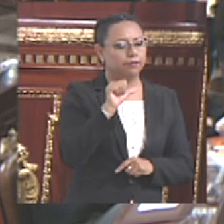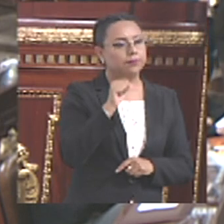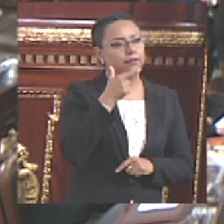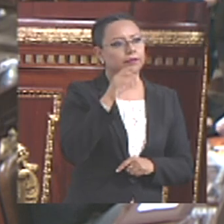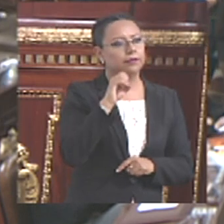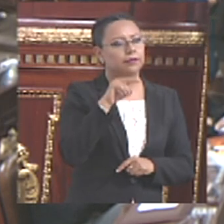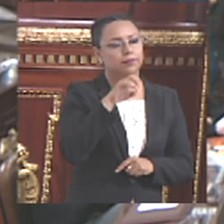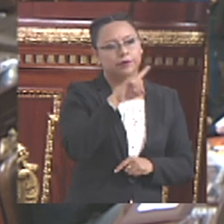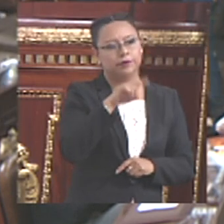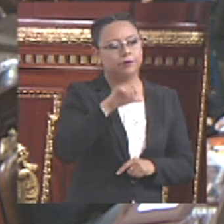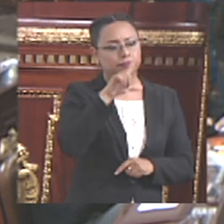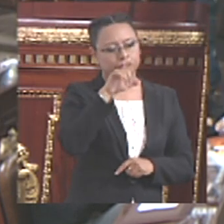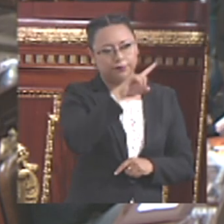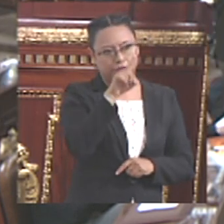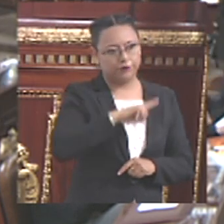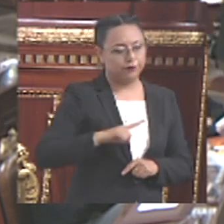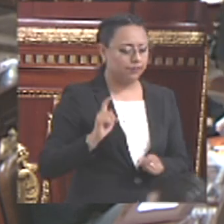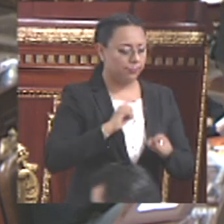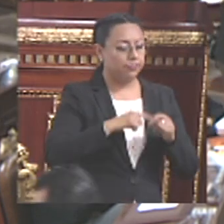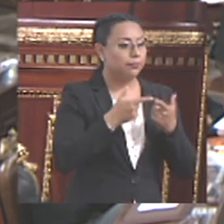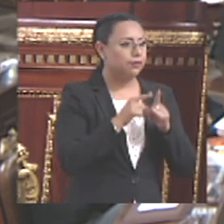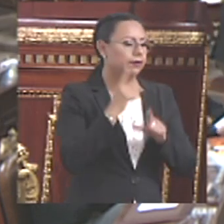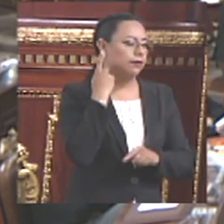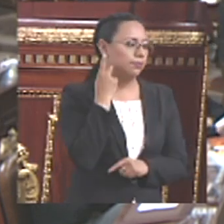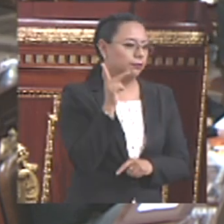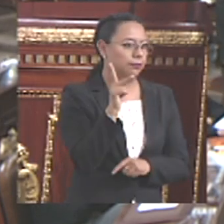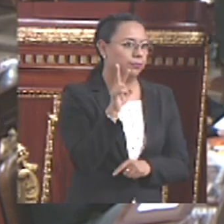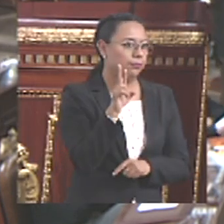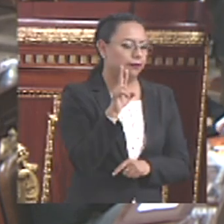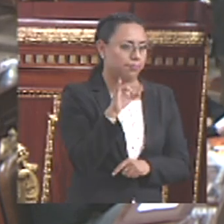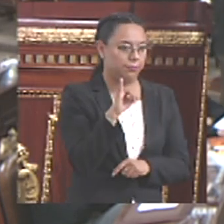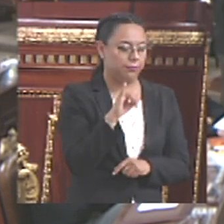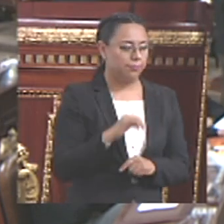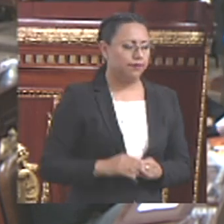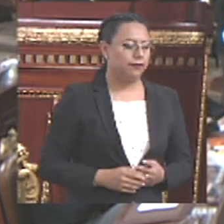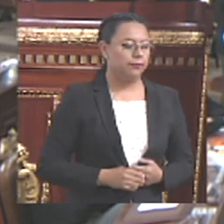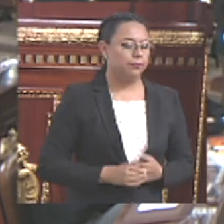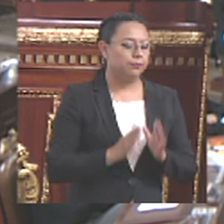Grupo Parlamentario del Partido Revolucionario Institucional. Adelante, diputada.